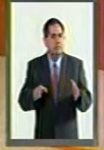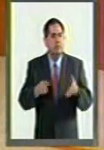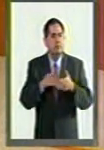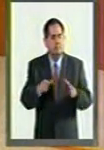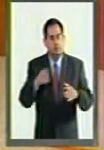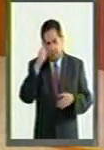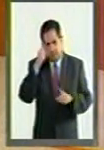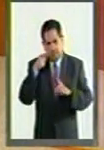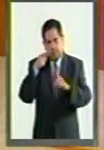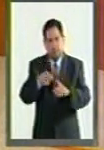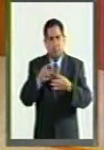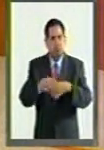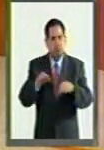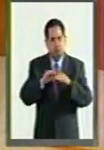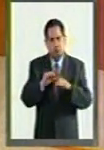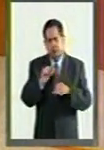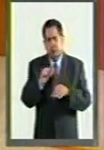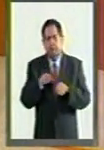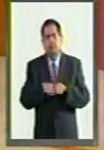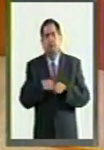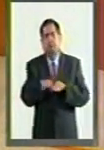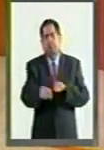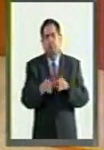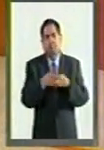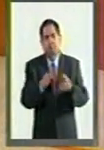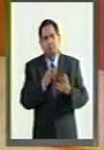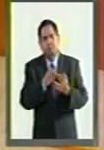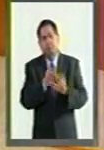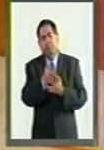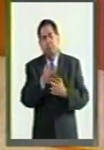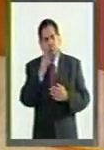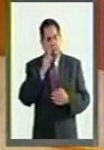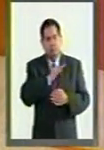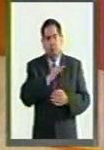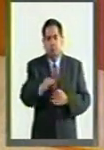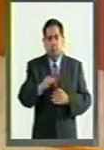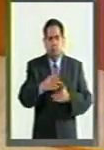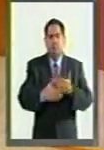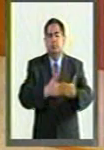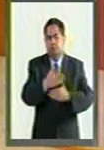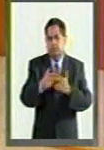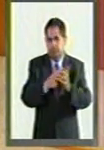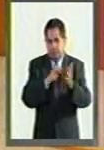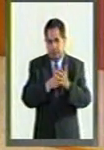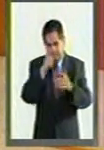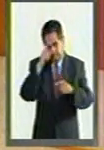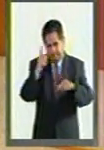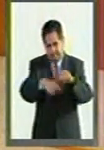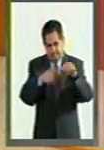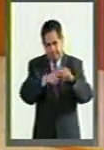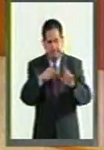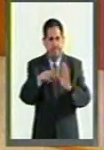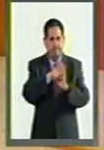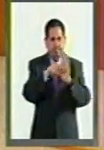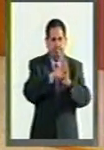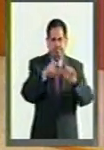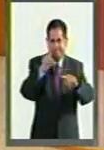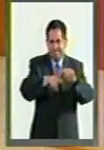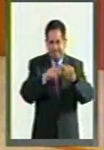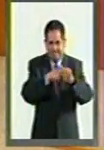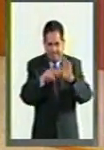abre una puerta pequeña a ese terrible edificio enmohecido, oscuro, lleno de